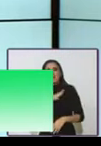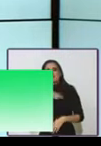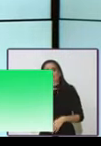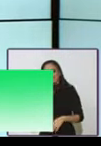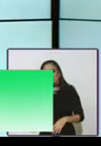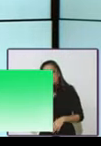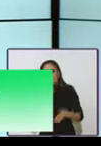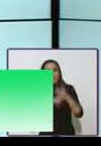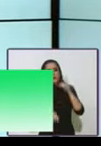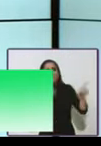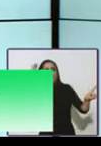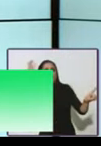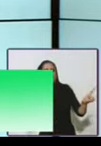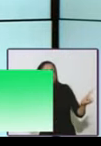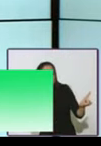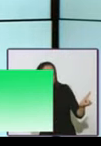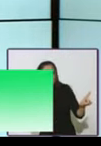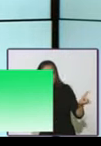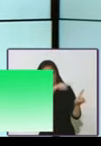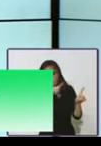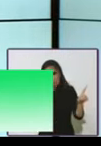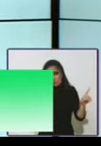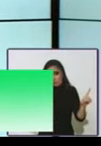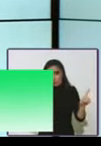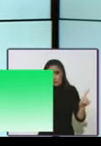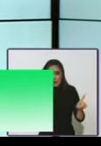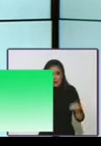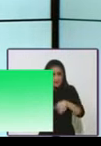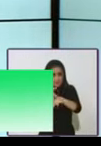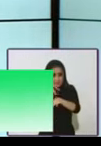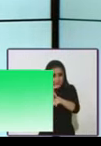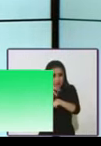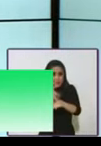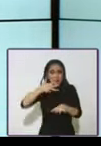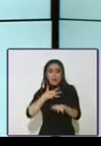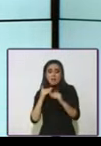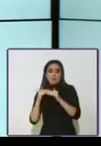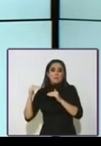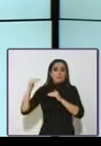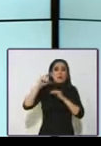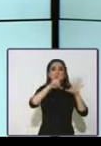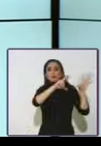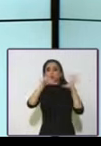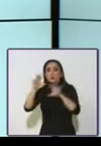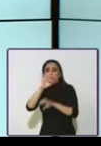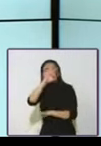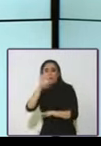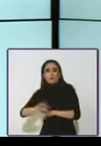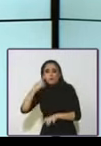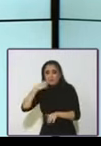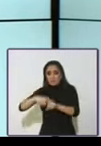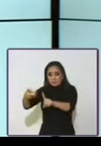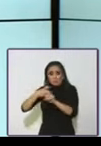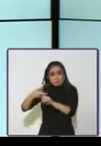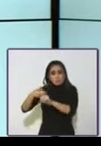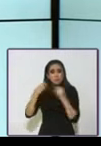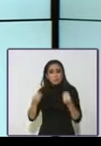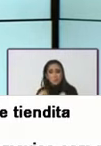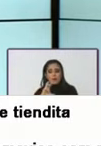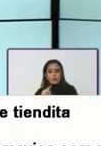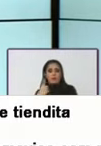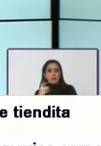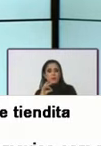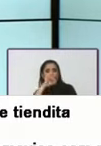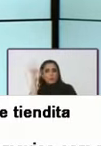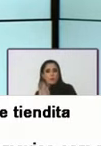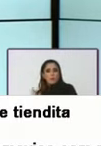de Claudia. En su gobierno en Tlalpan subió 800% el secuestro, 31% las